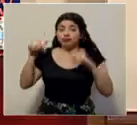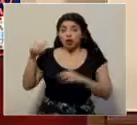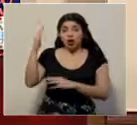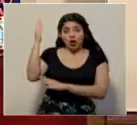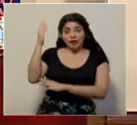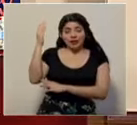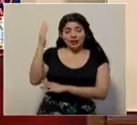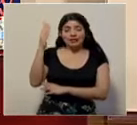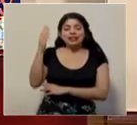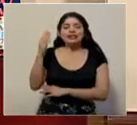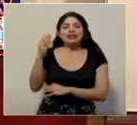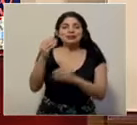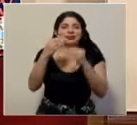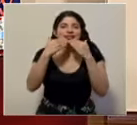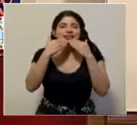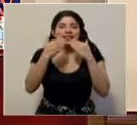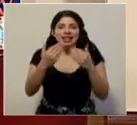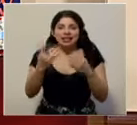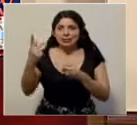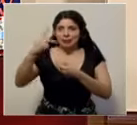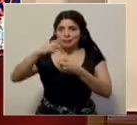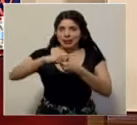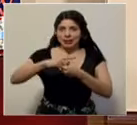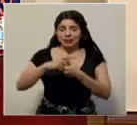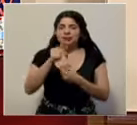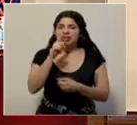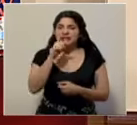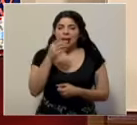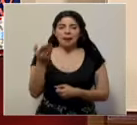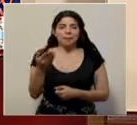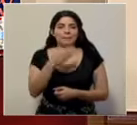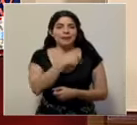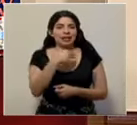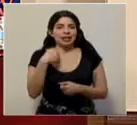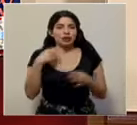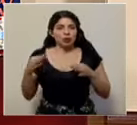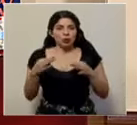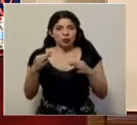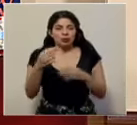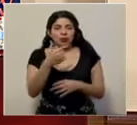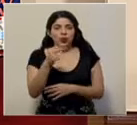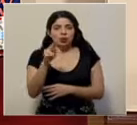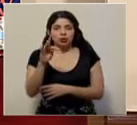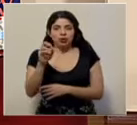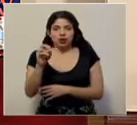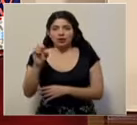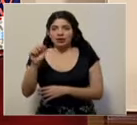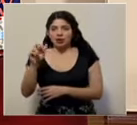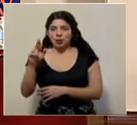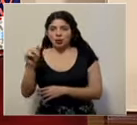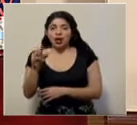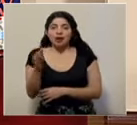esta conferencia de prensa. Agradecemos la participación al ministro de Turismo, el señor Gustavo Segura,